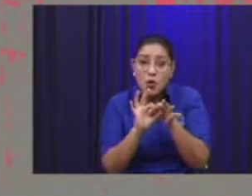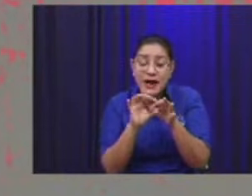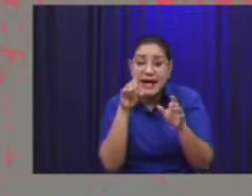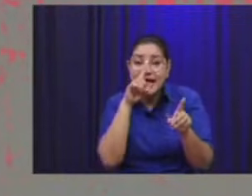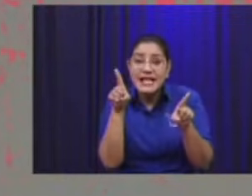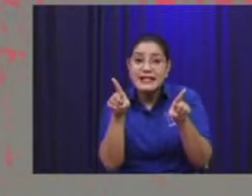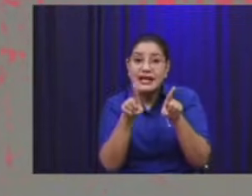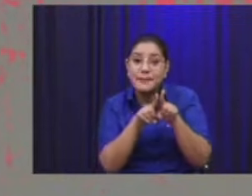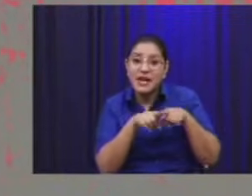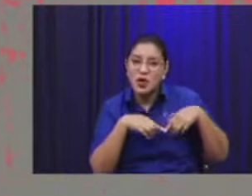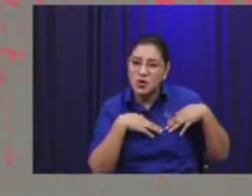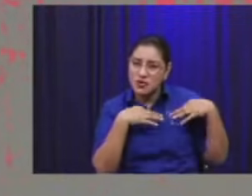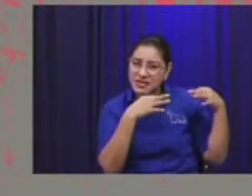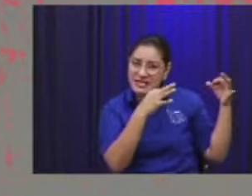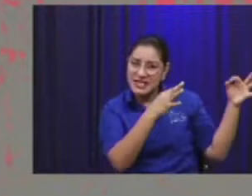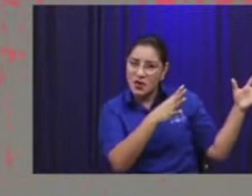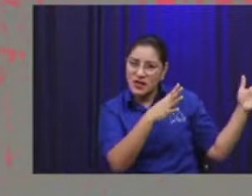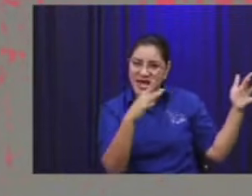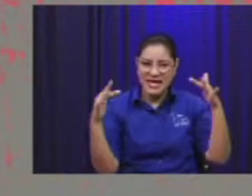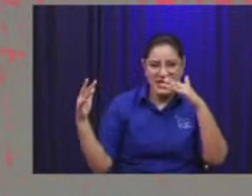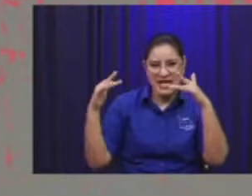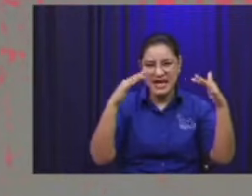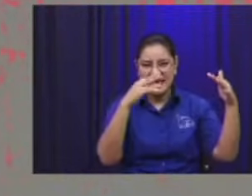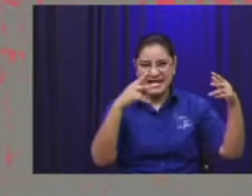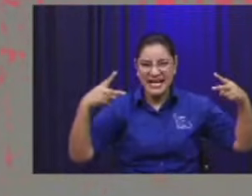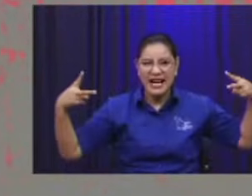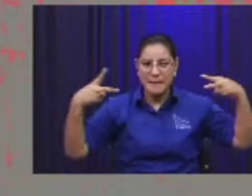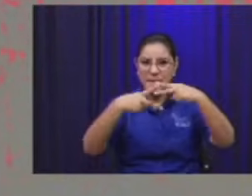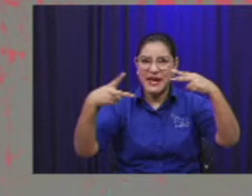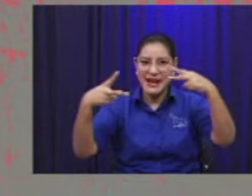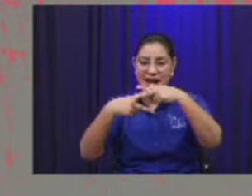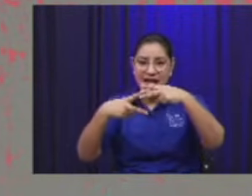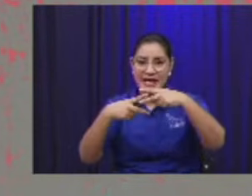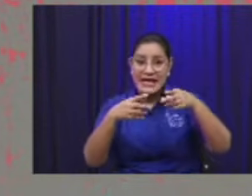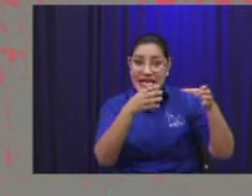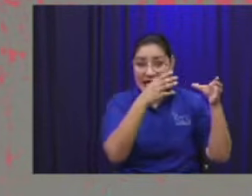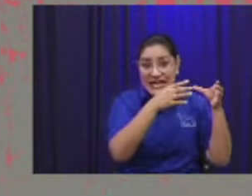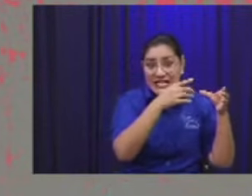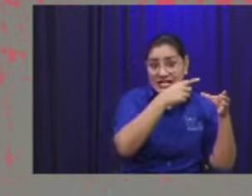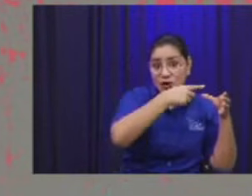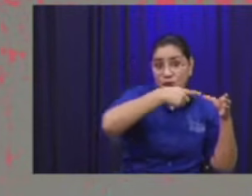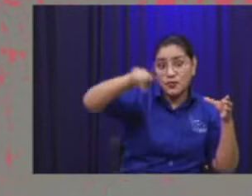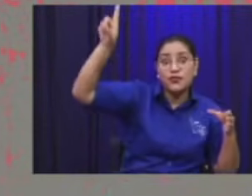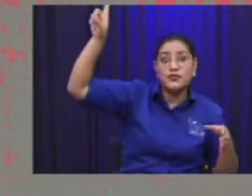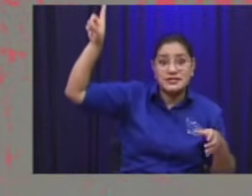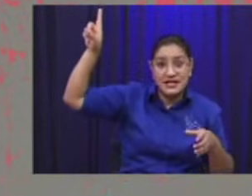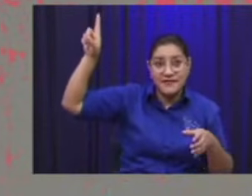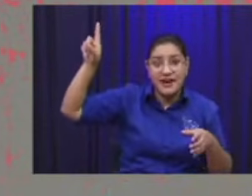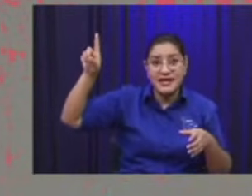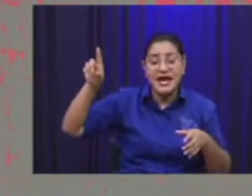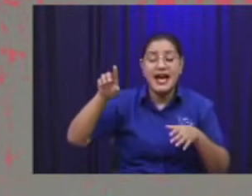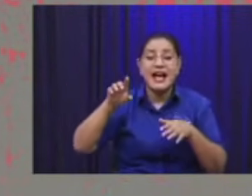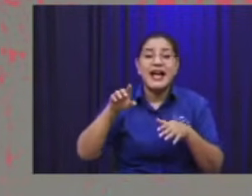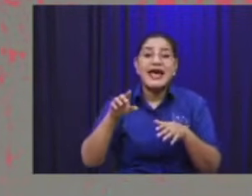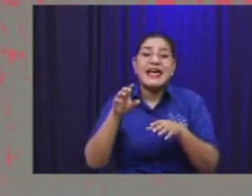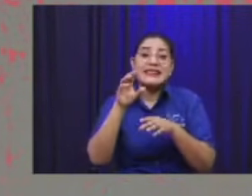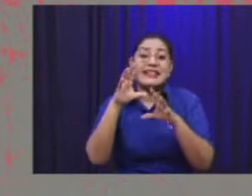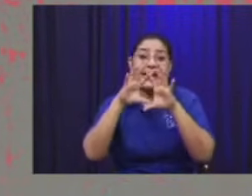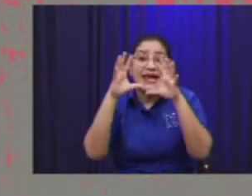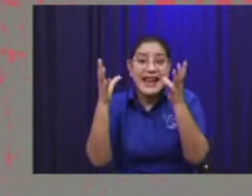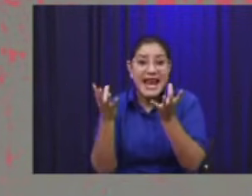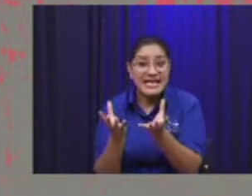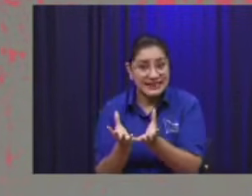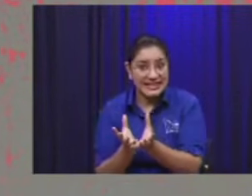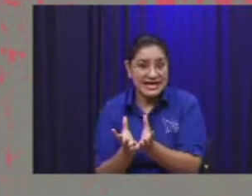y peleé contra nosotros y se vaya de la tierra pero como yo le enseñaba a usted